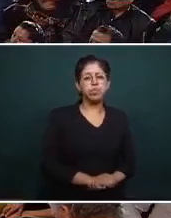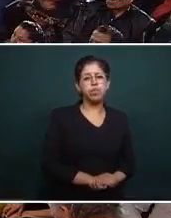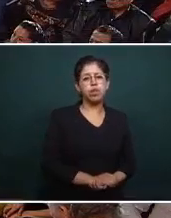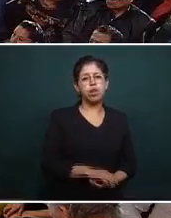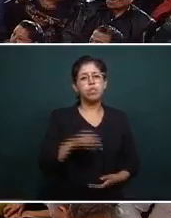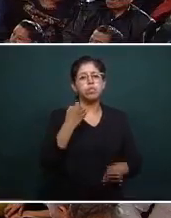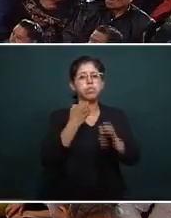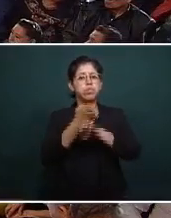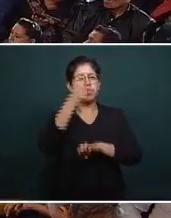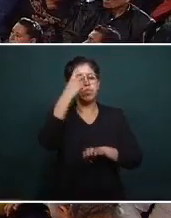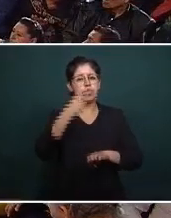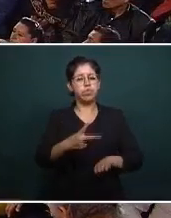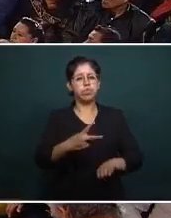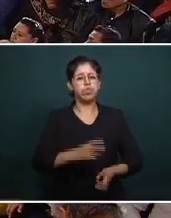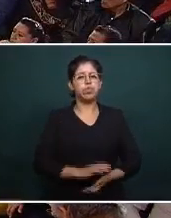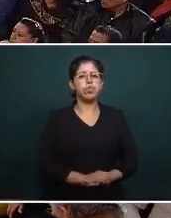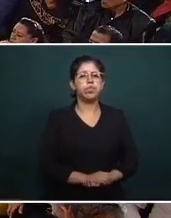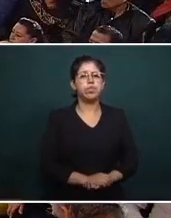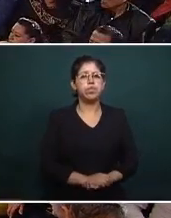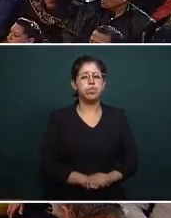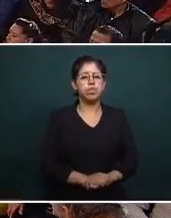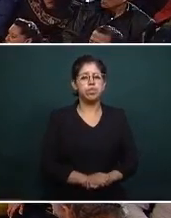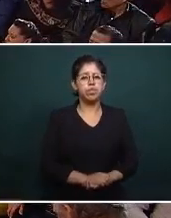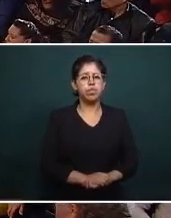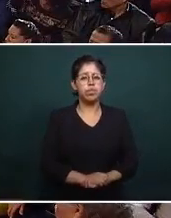Estado de México.